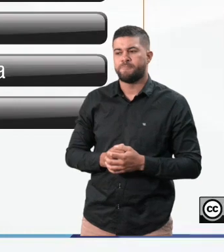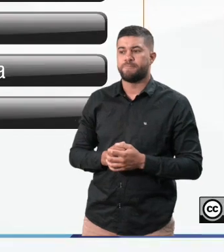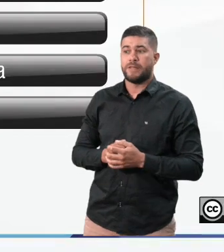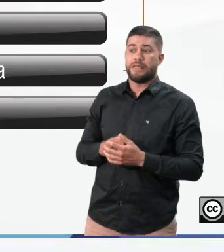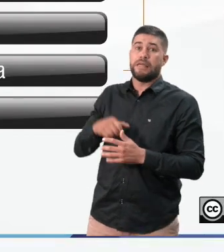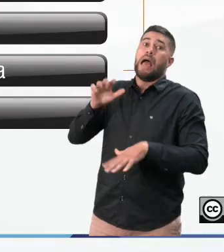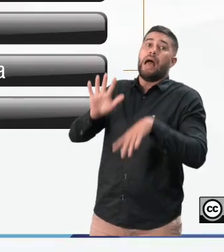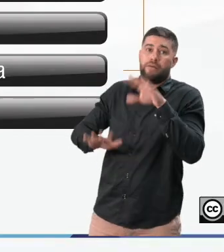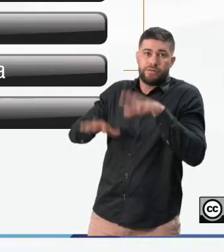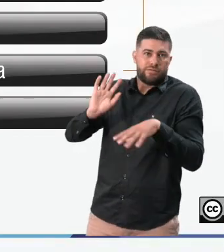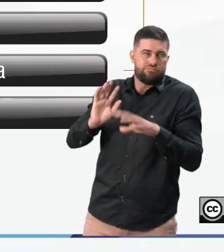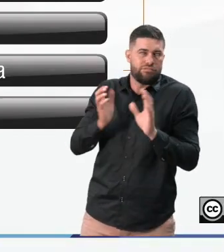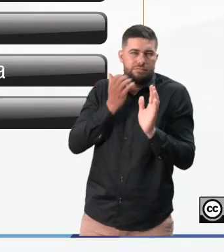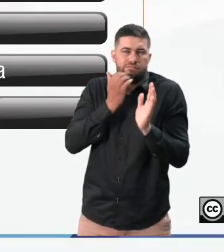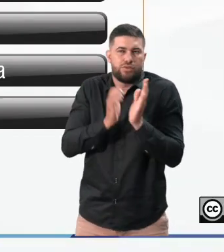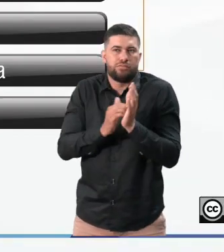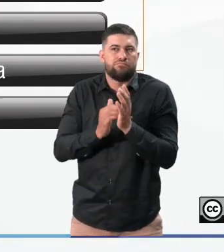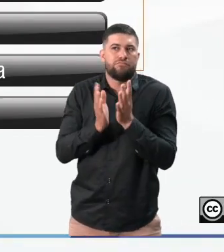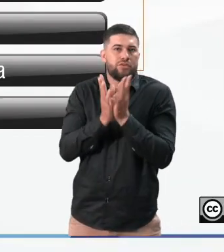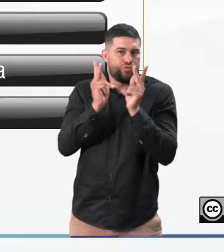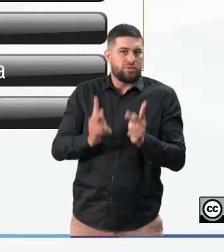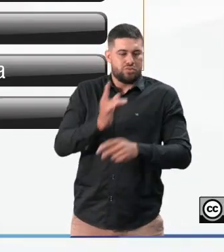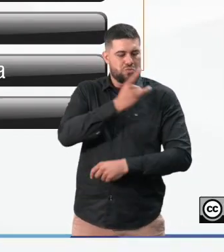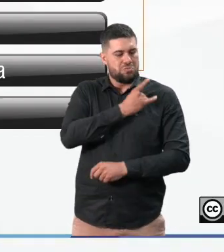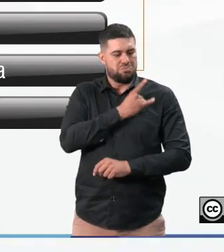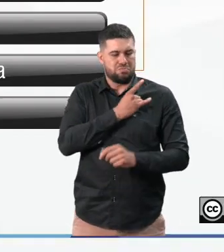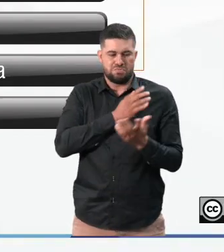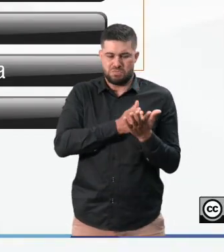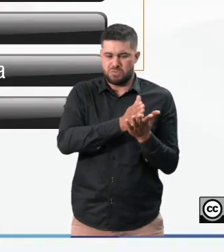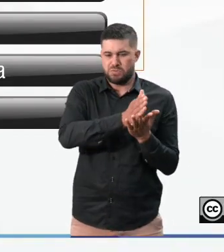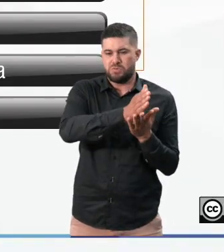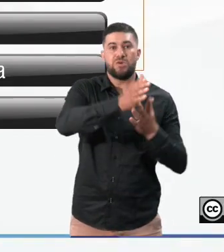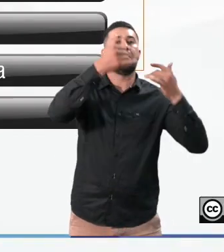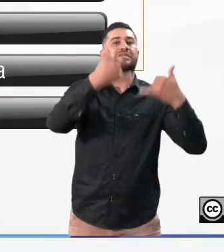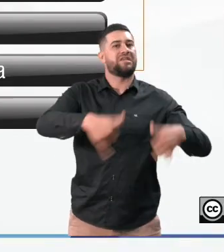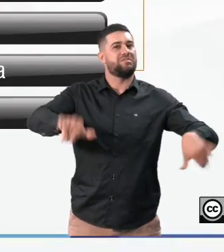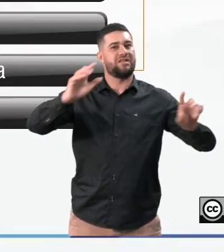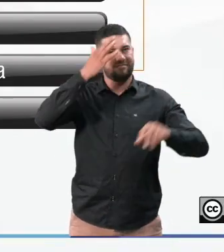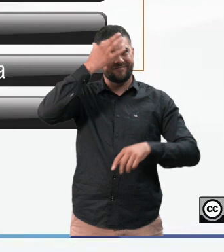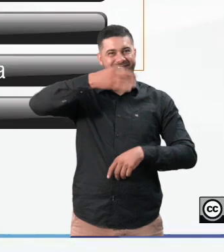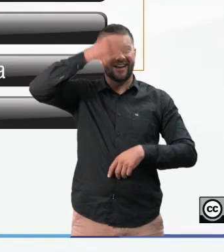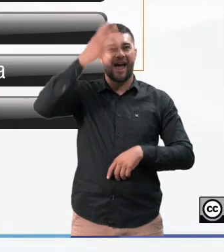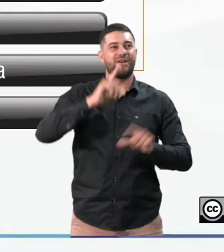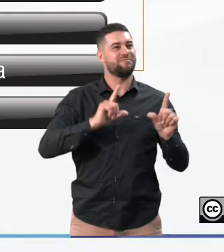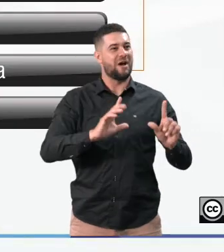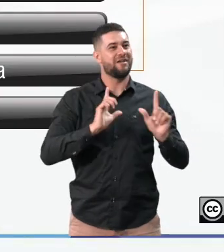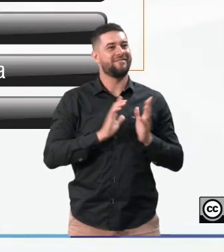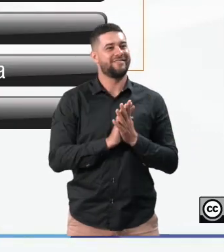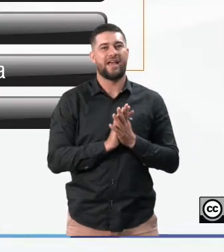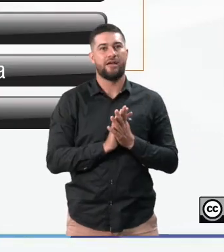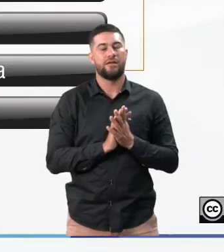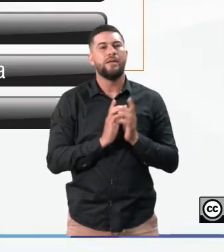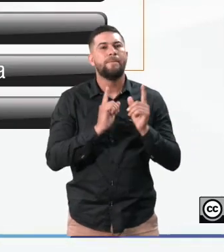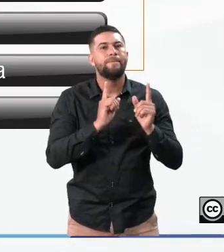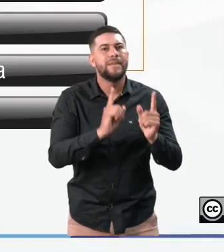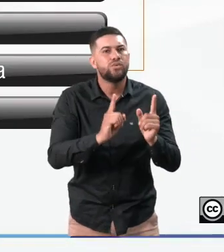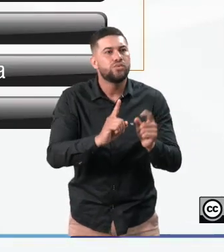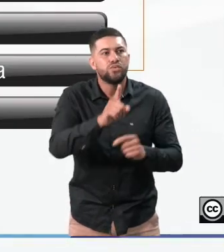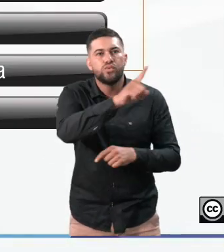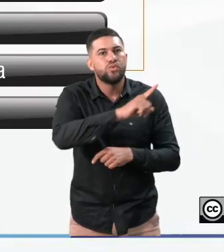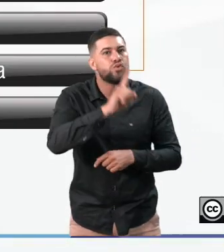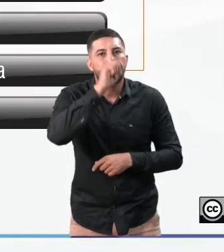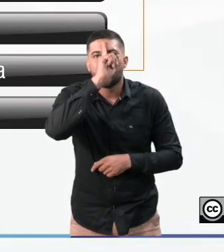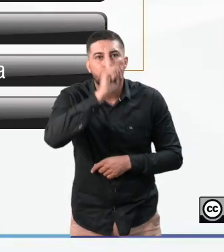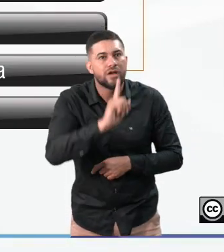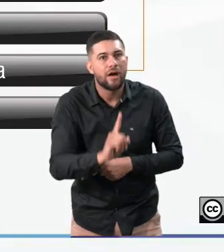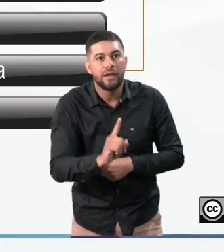permiten, como su nombre lo dice, nivelar alguna asignatura que por alguna otra razón hemos perdido, y en